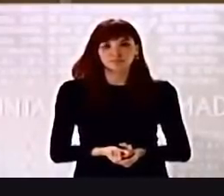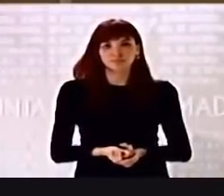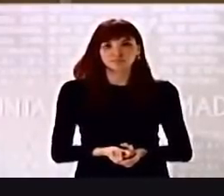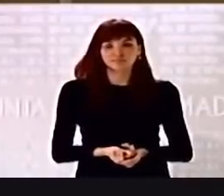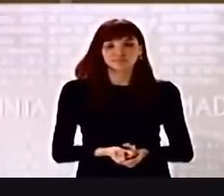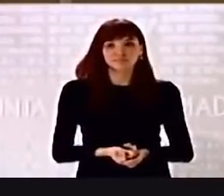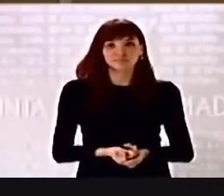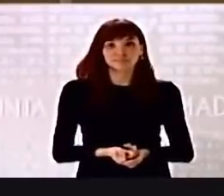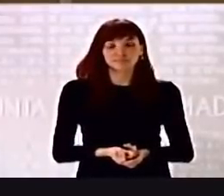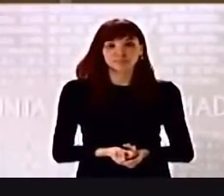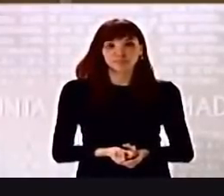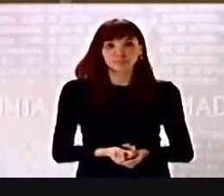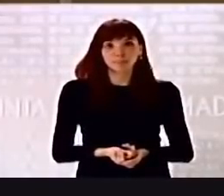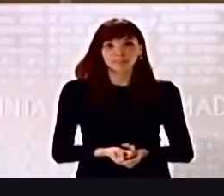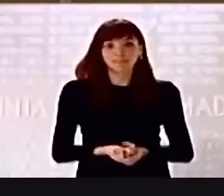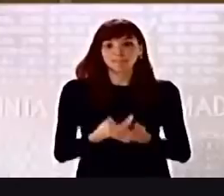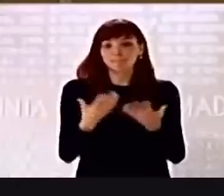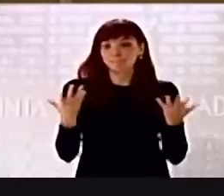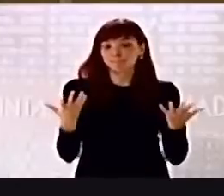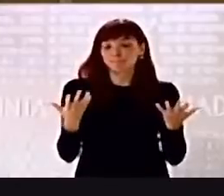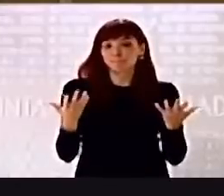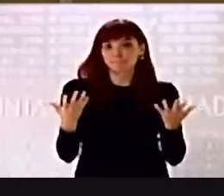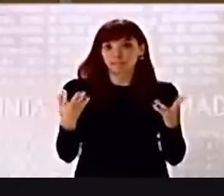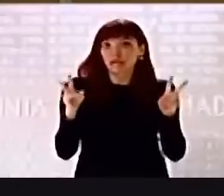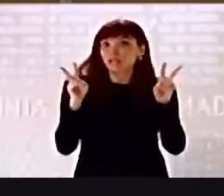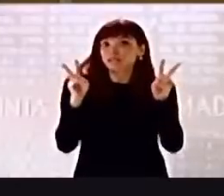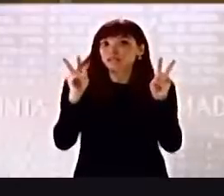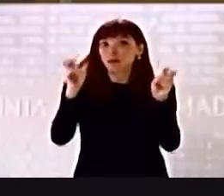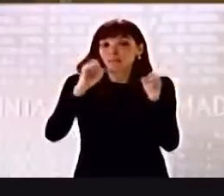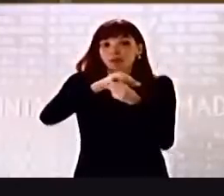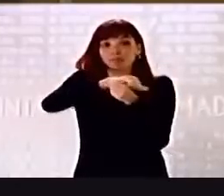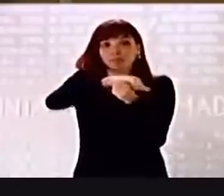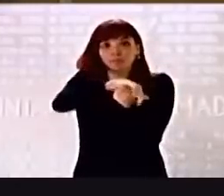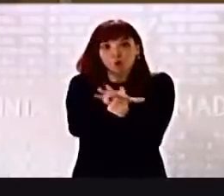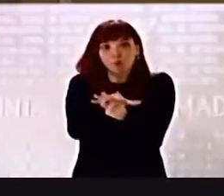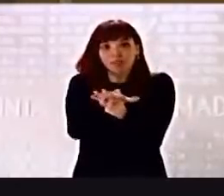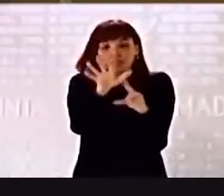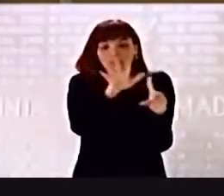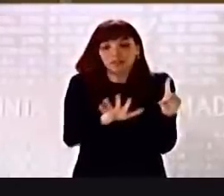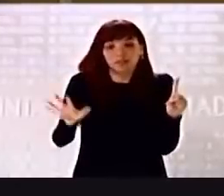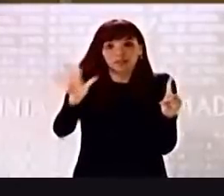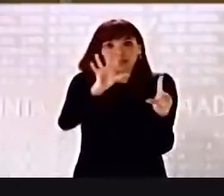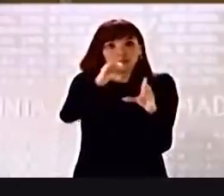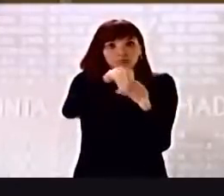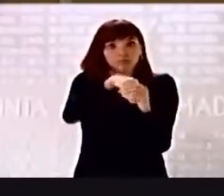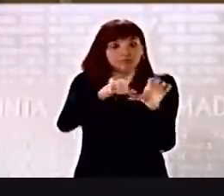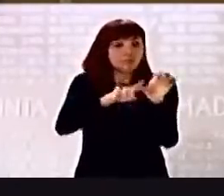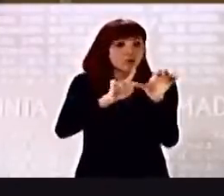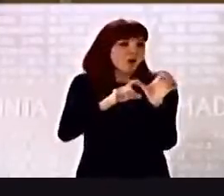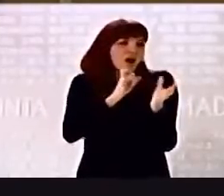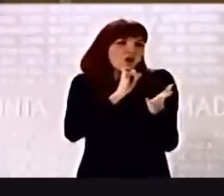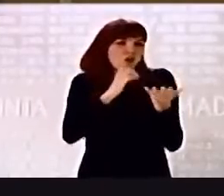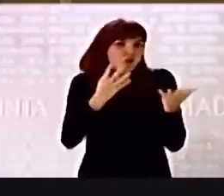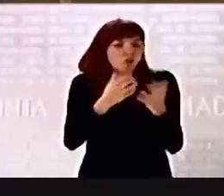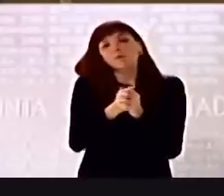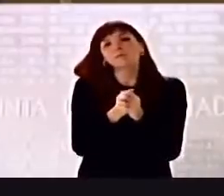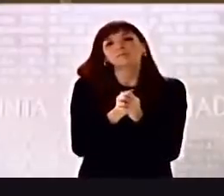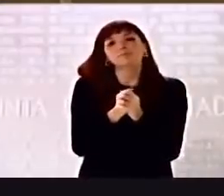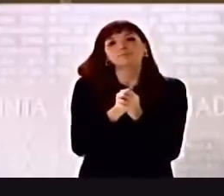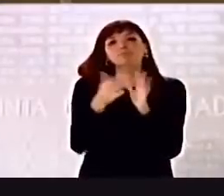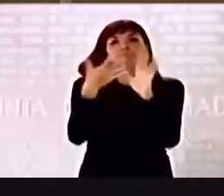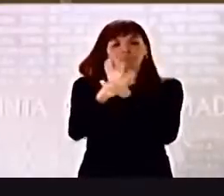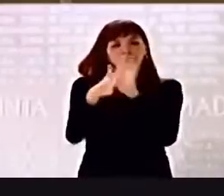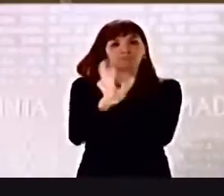En relación a cómo se encuentra la pandemia en la Comunidad Autónoma de Extremadura, decirles que en los